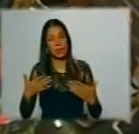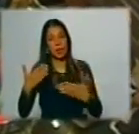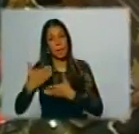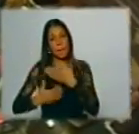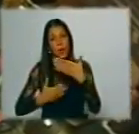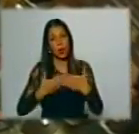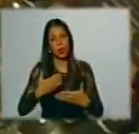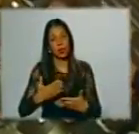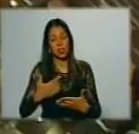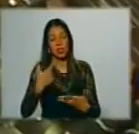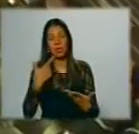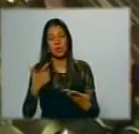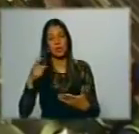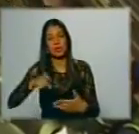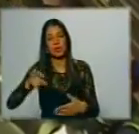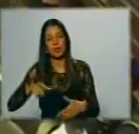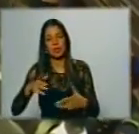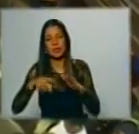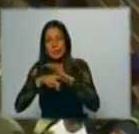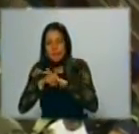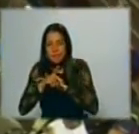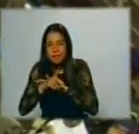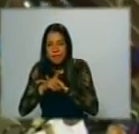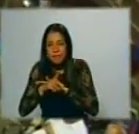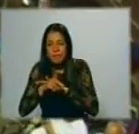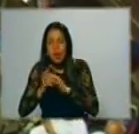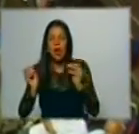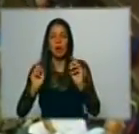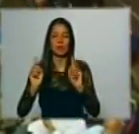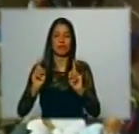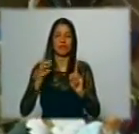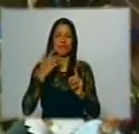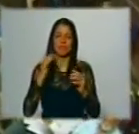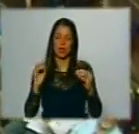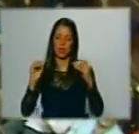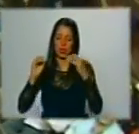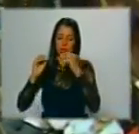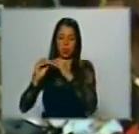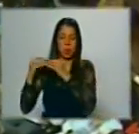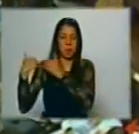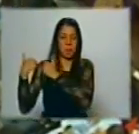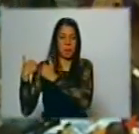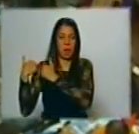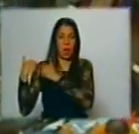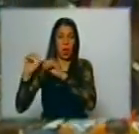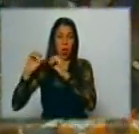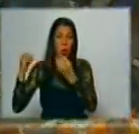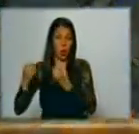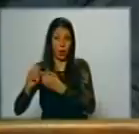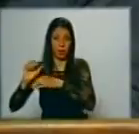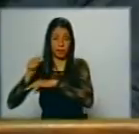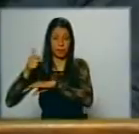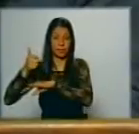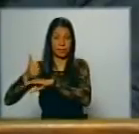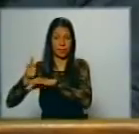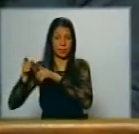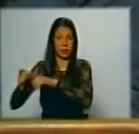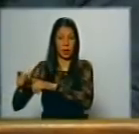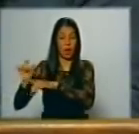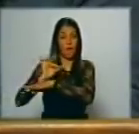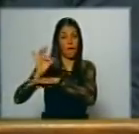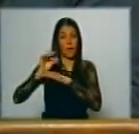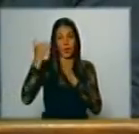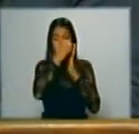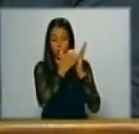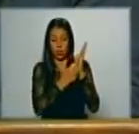proceso correspondiente no estuviere referida a las competencias otorgadas a la Superintendencia